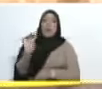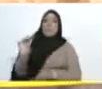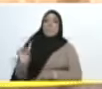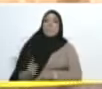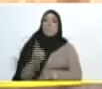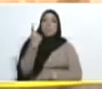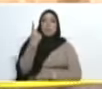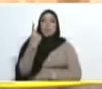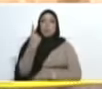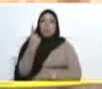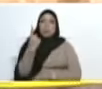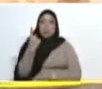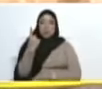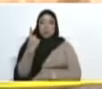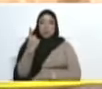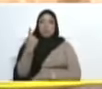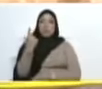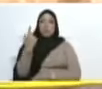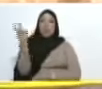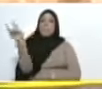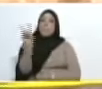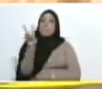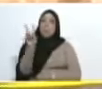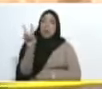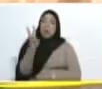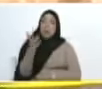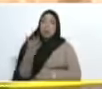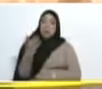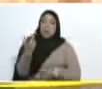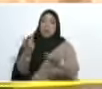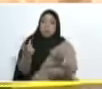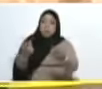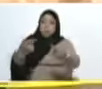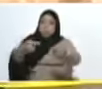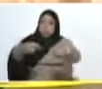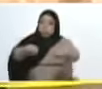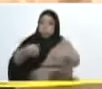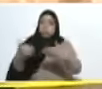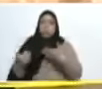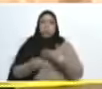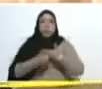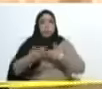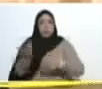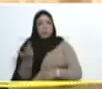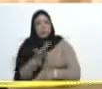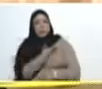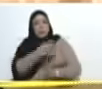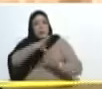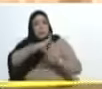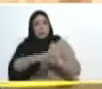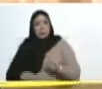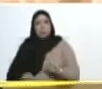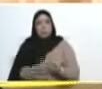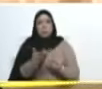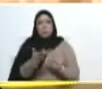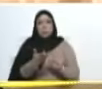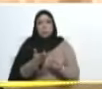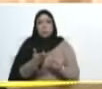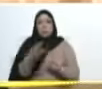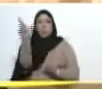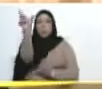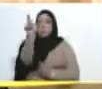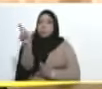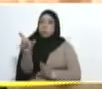vez desde que Venezuela fue víctima del despojo de su